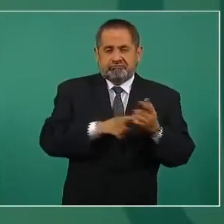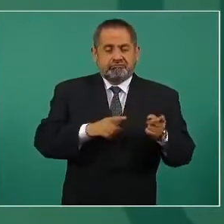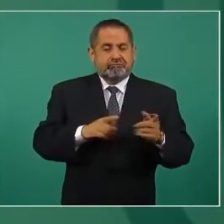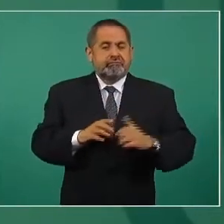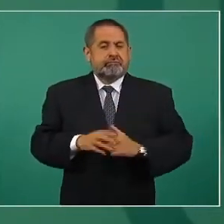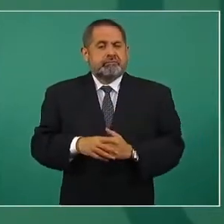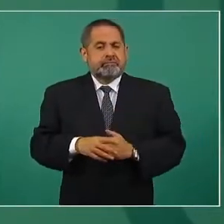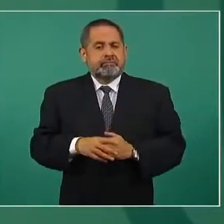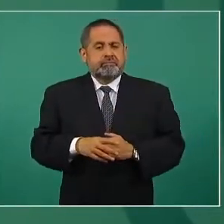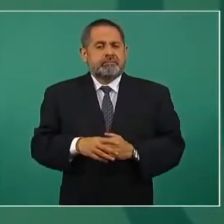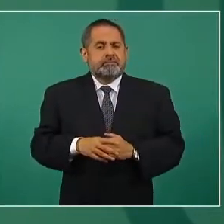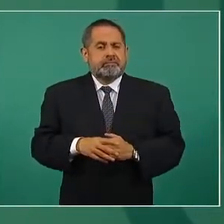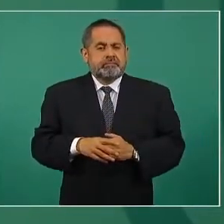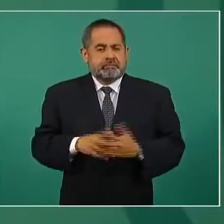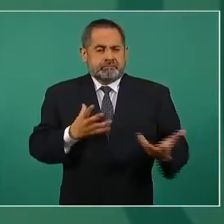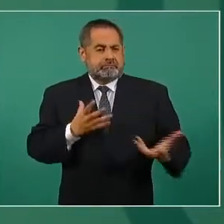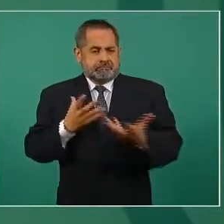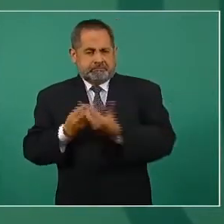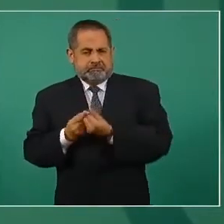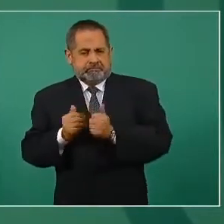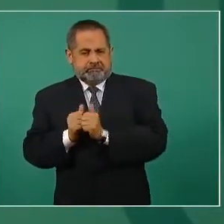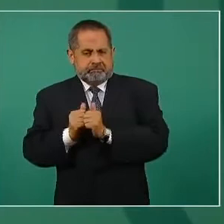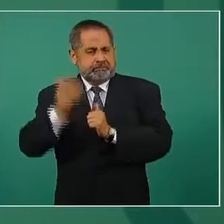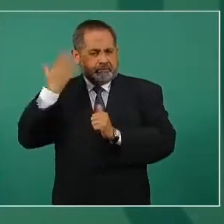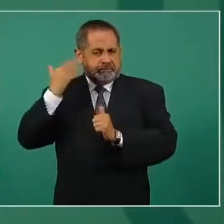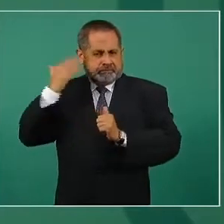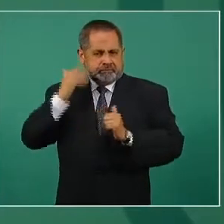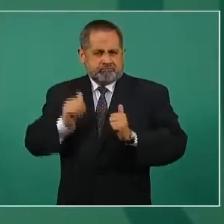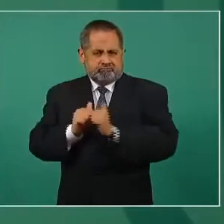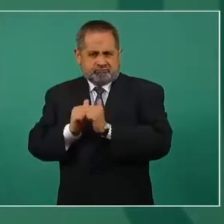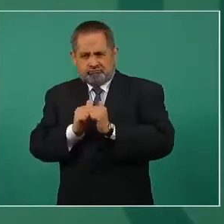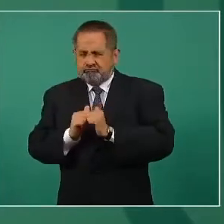que estaban en nuestro movimiento,